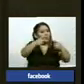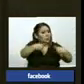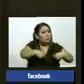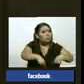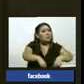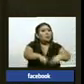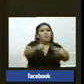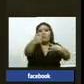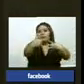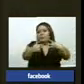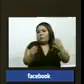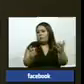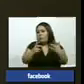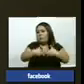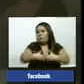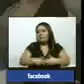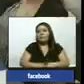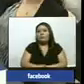trámite de ley que corresponde.